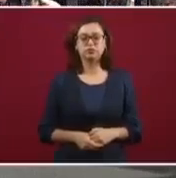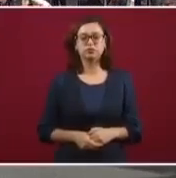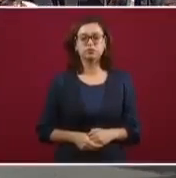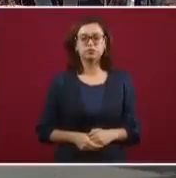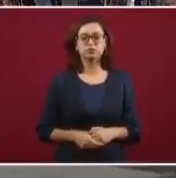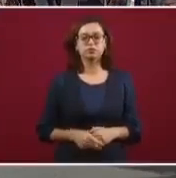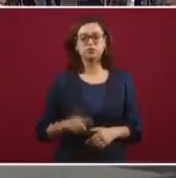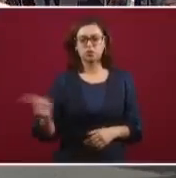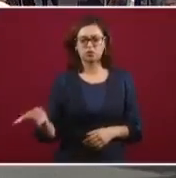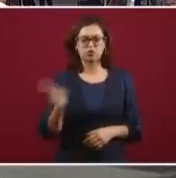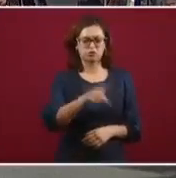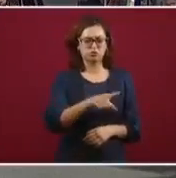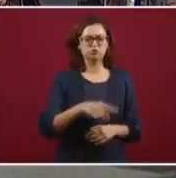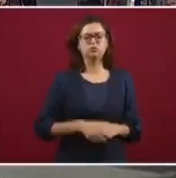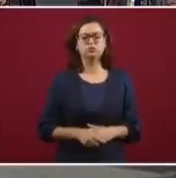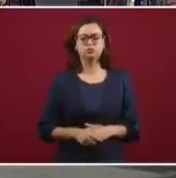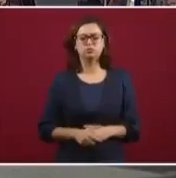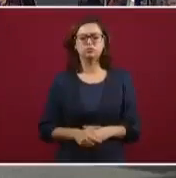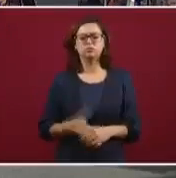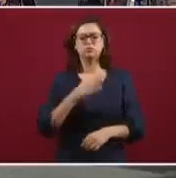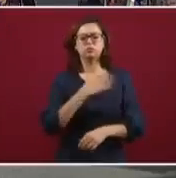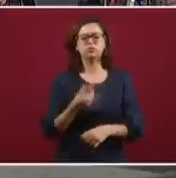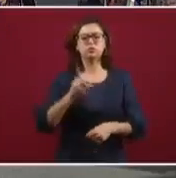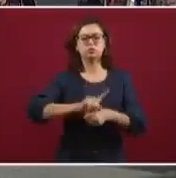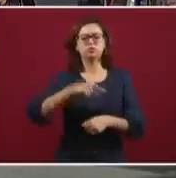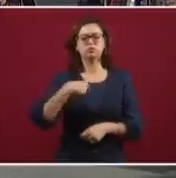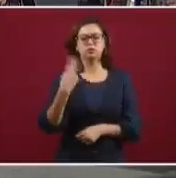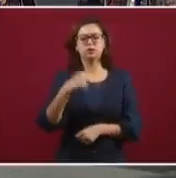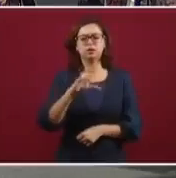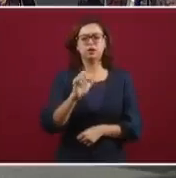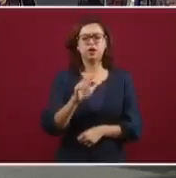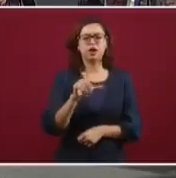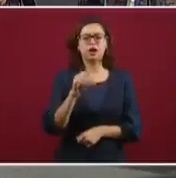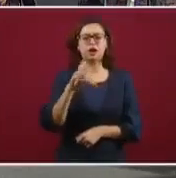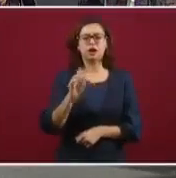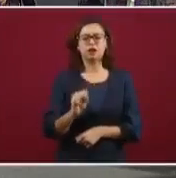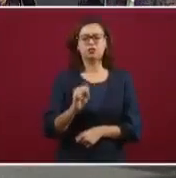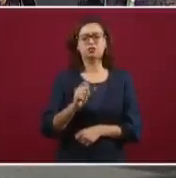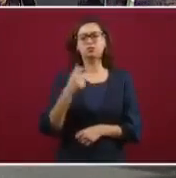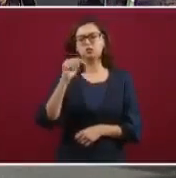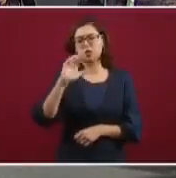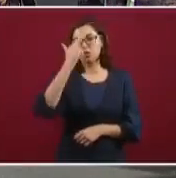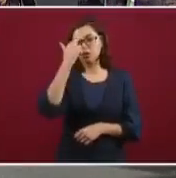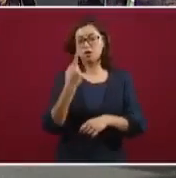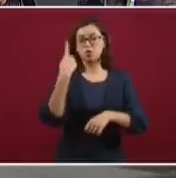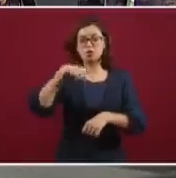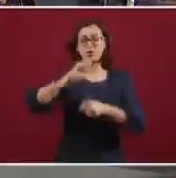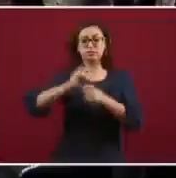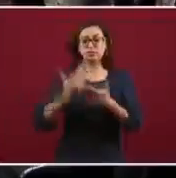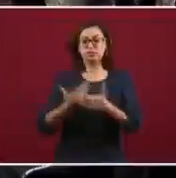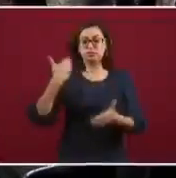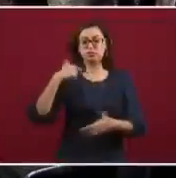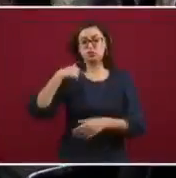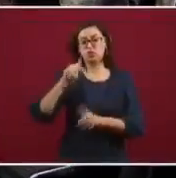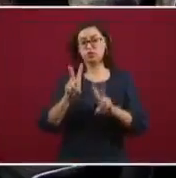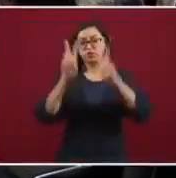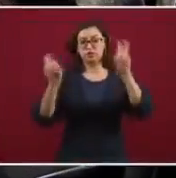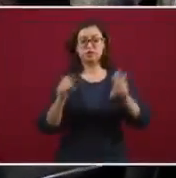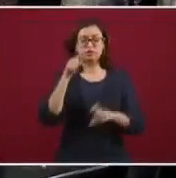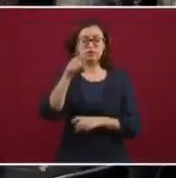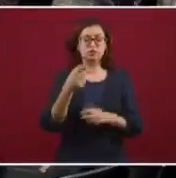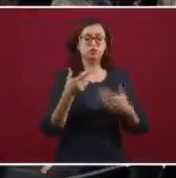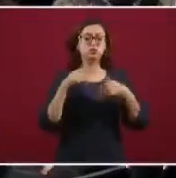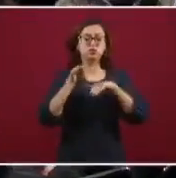Después tú. Buen día, presidente. Carlos Domínguez, de Nación 14. No sé si recuerda, la semana pasada le traje un tema de un